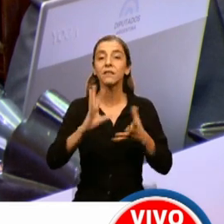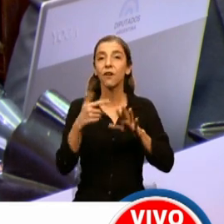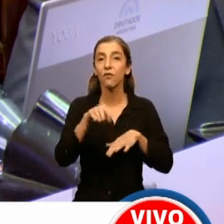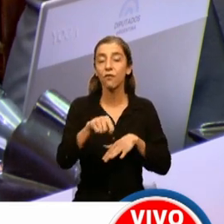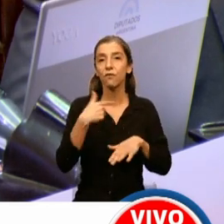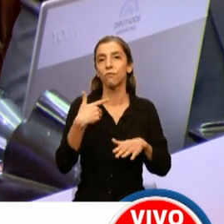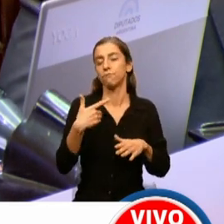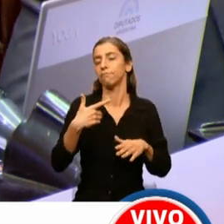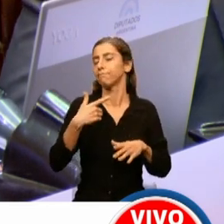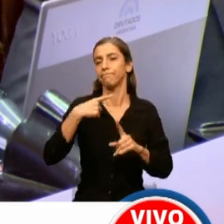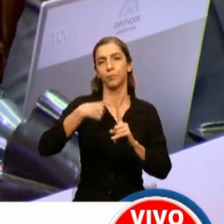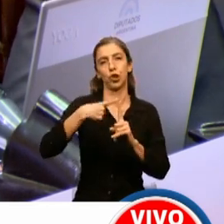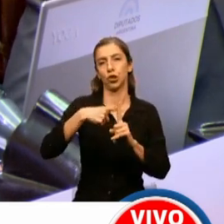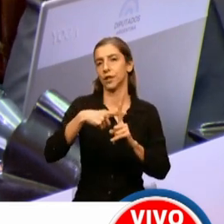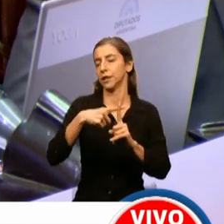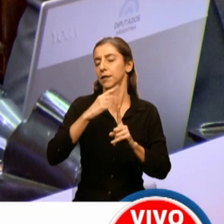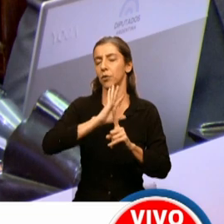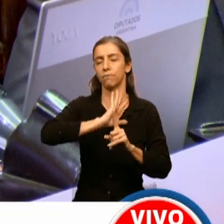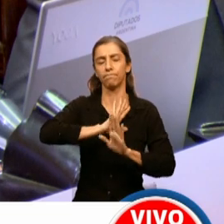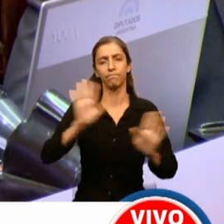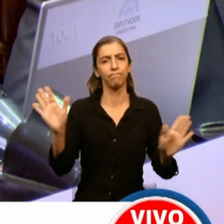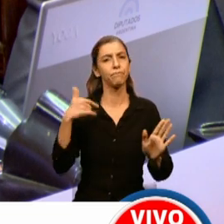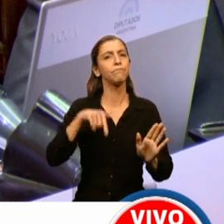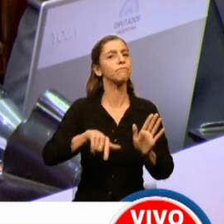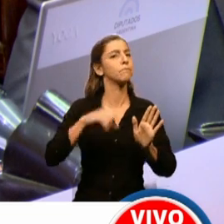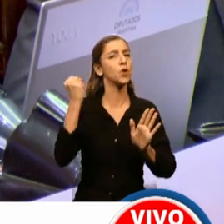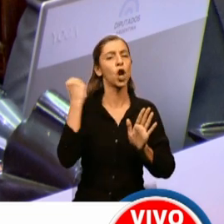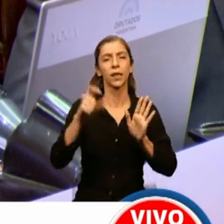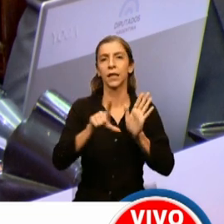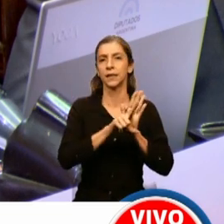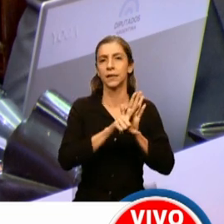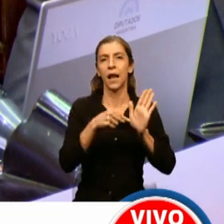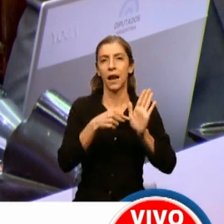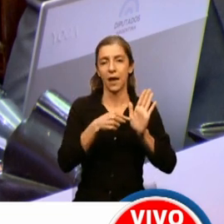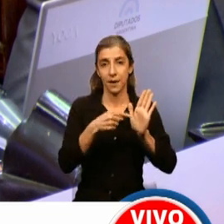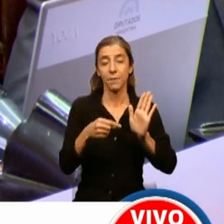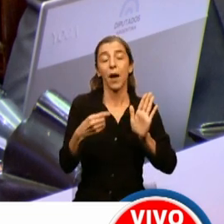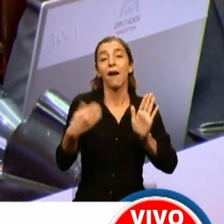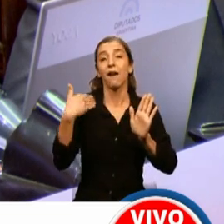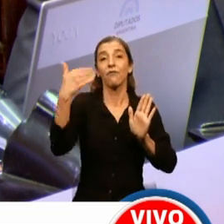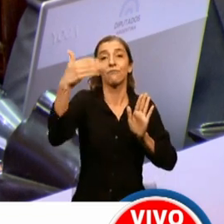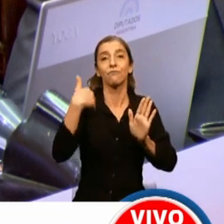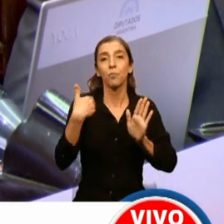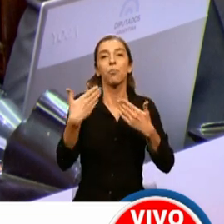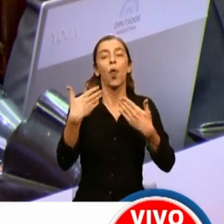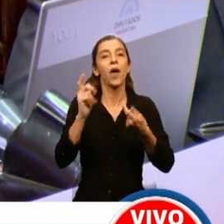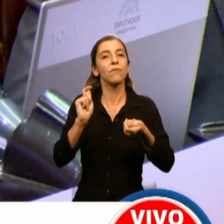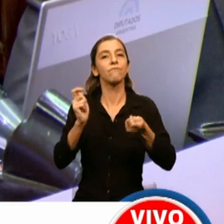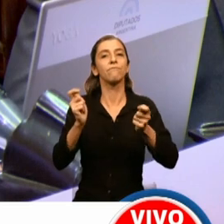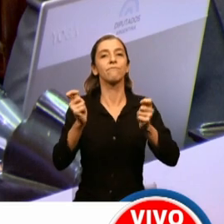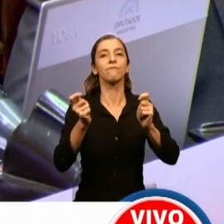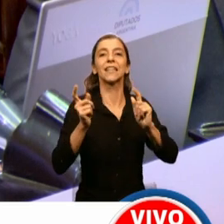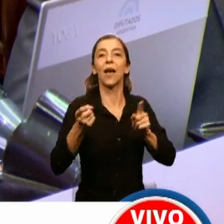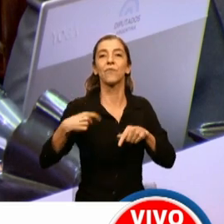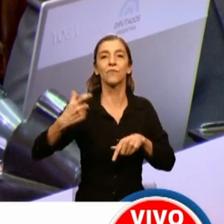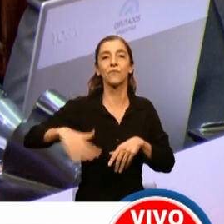positiva son las herramientas de la que se vale la ley para poder hacer esos cambios de pautas culturales tan